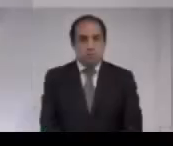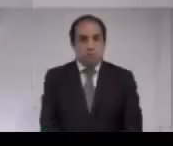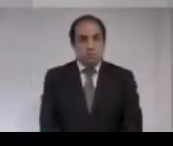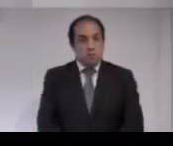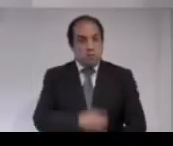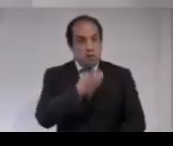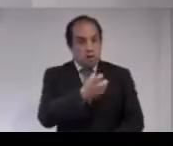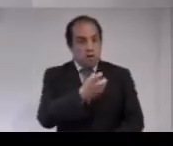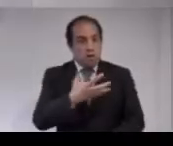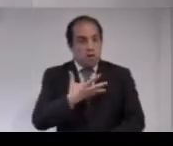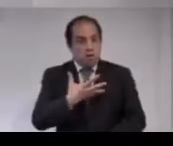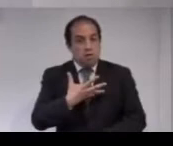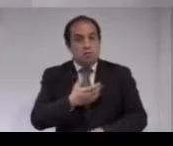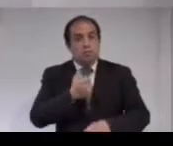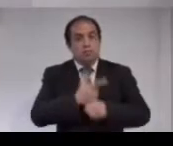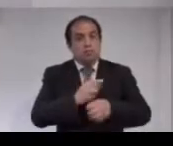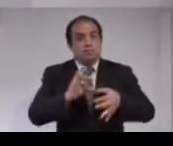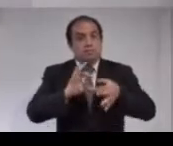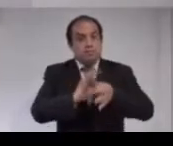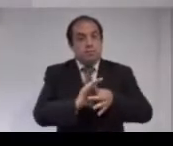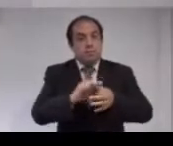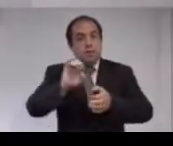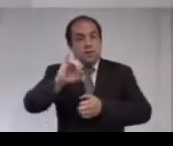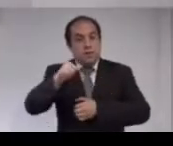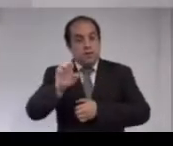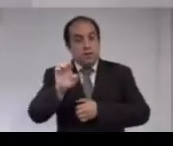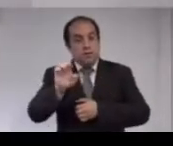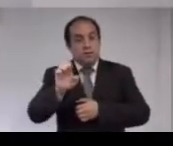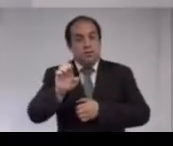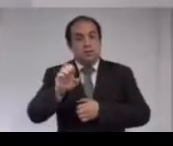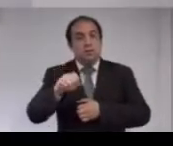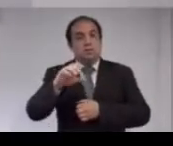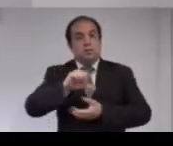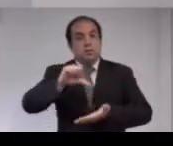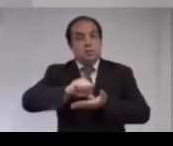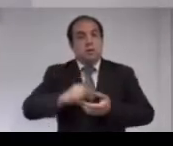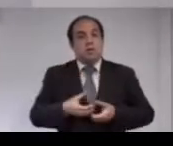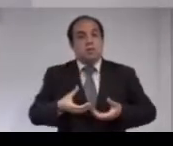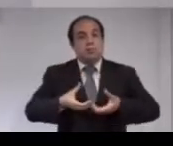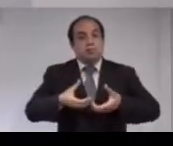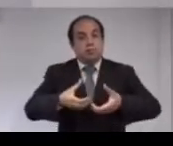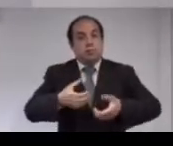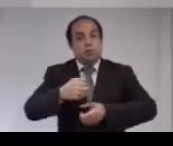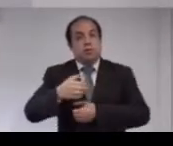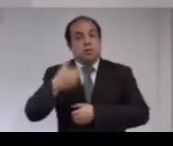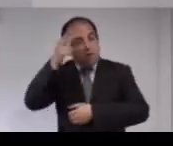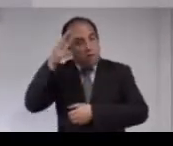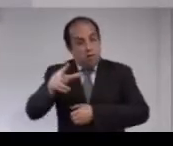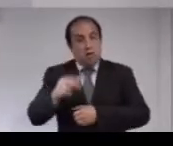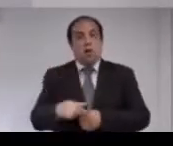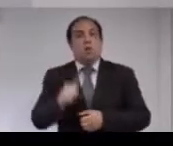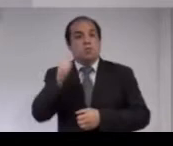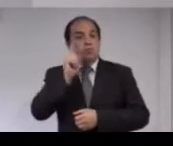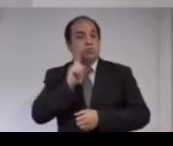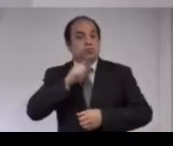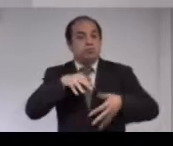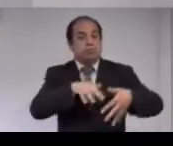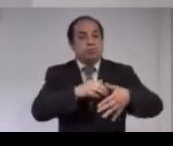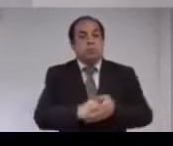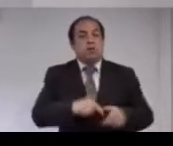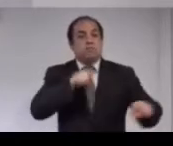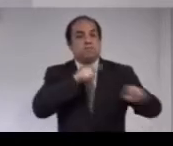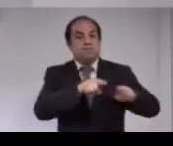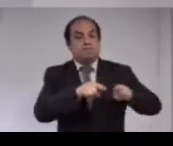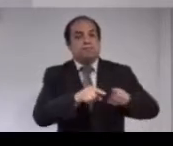En este punto destaca la intersección de Eje Central y Avenida Hidalgo, en donde las manifestantes agredieron repetidamente a las